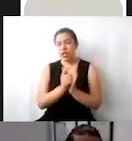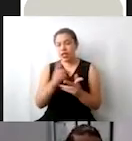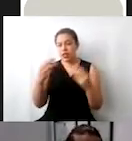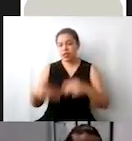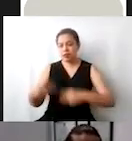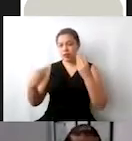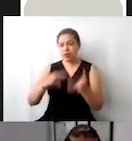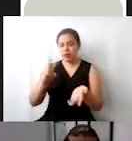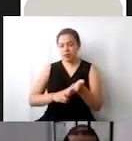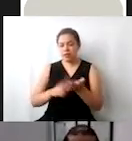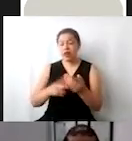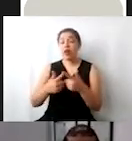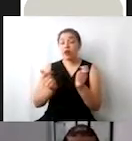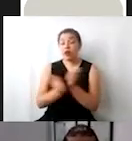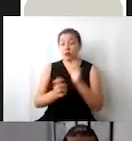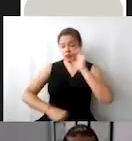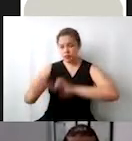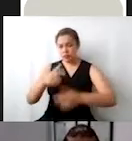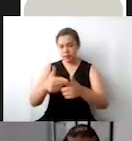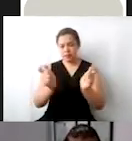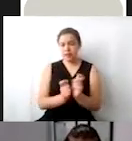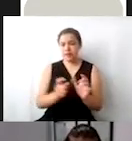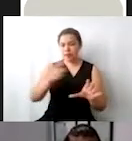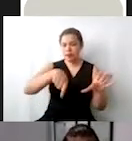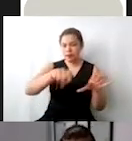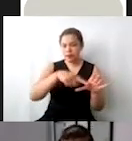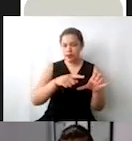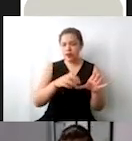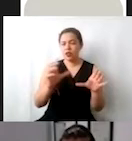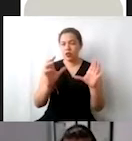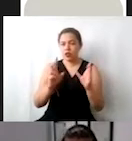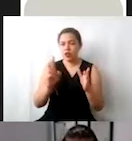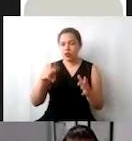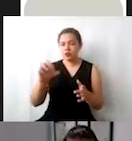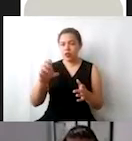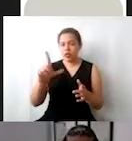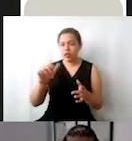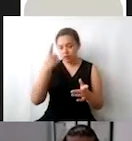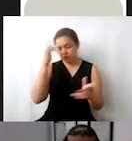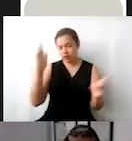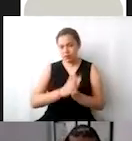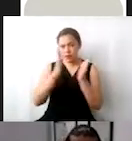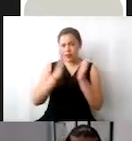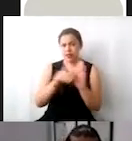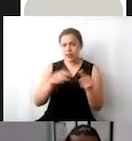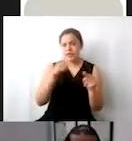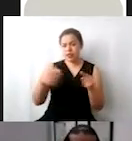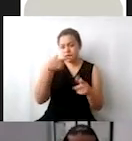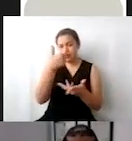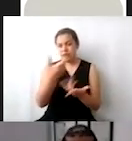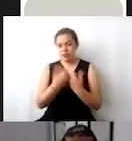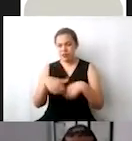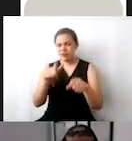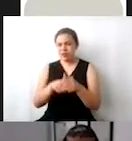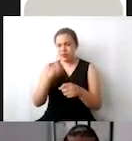en donde un grupo empresarial, conjunto de empresas morales organizadas bajo esquemas de participación directa o indirecta del capital social, en